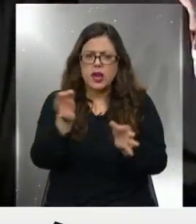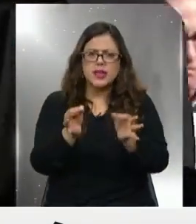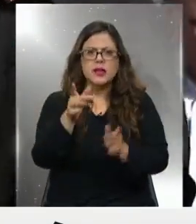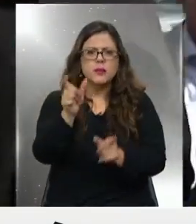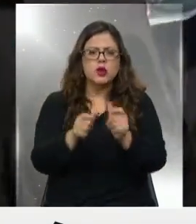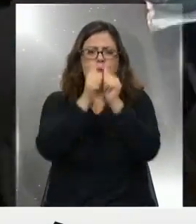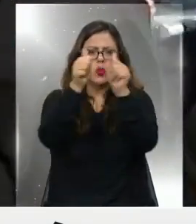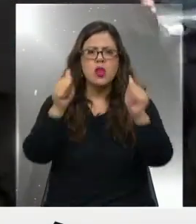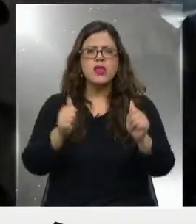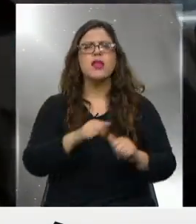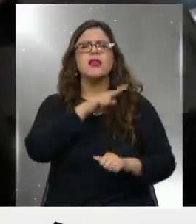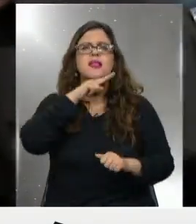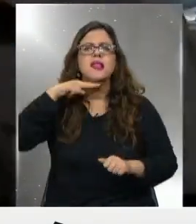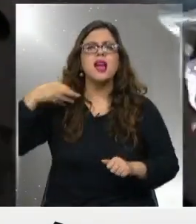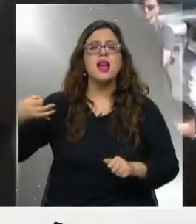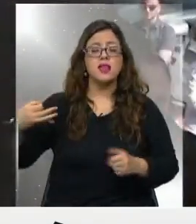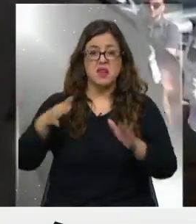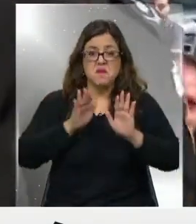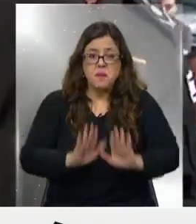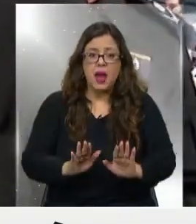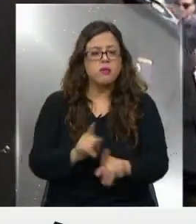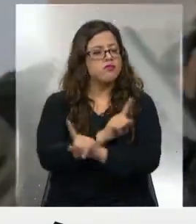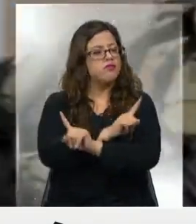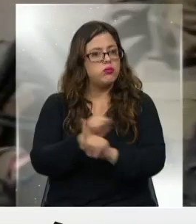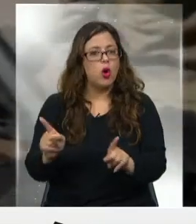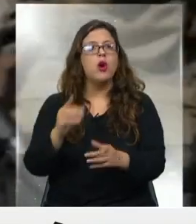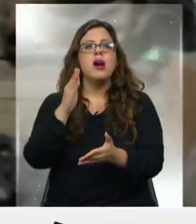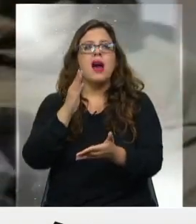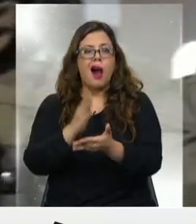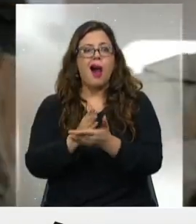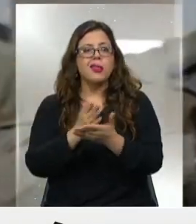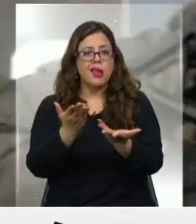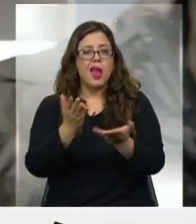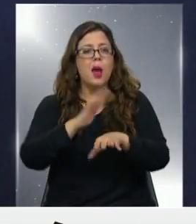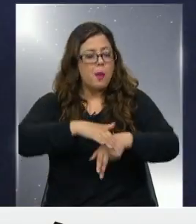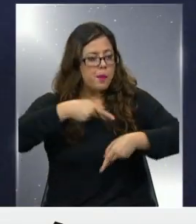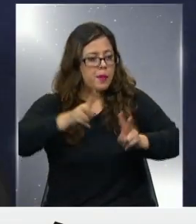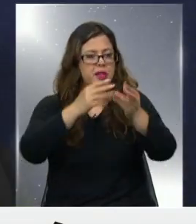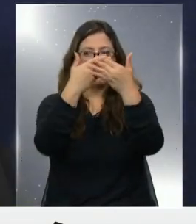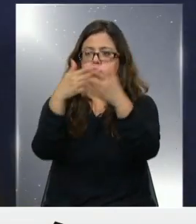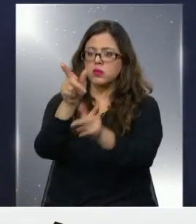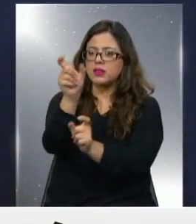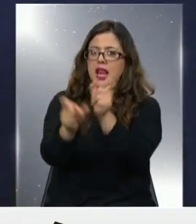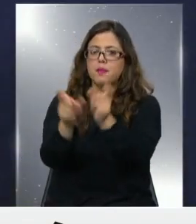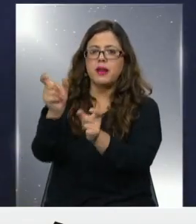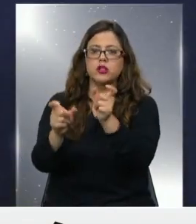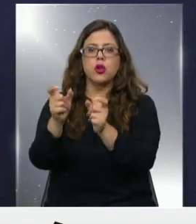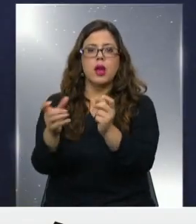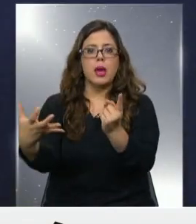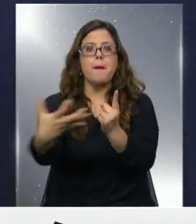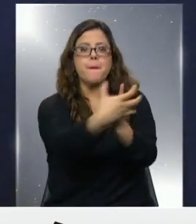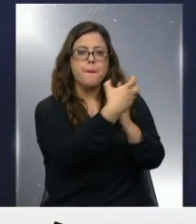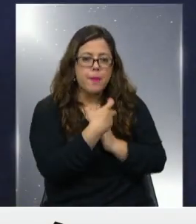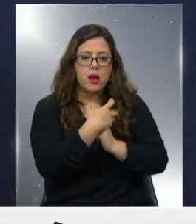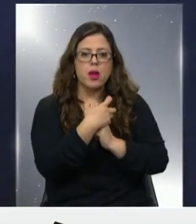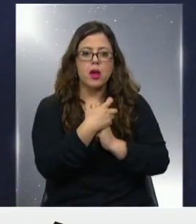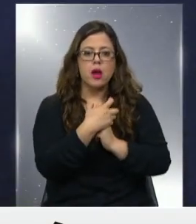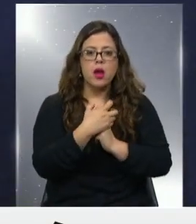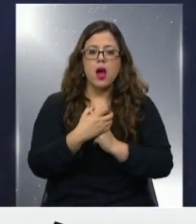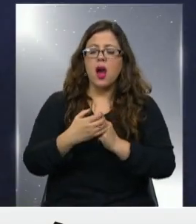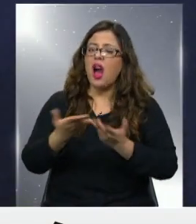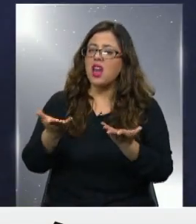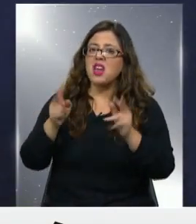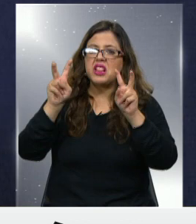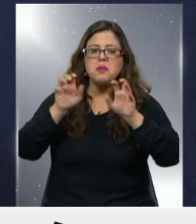Israel, quienes afirman que no se detendrán hasta lograr la liberación de todos los rehenes. Los llamados a un alto el